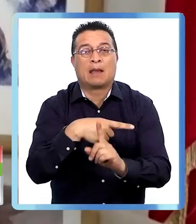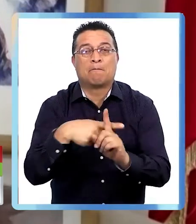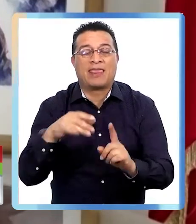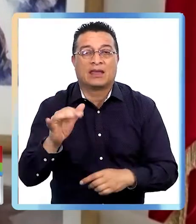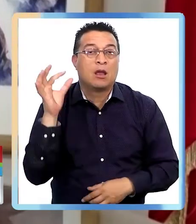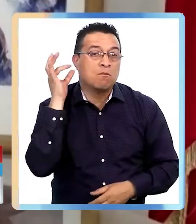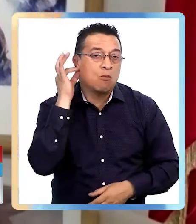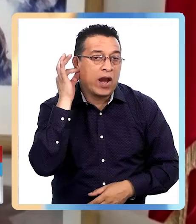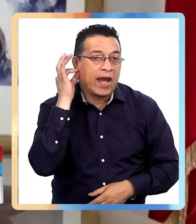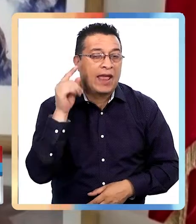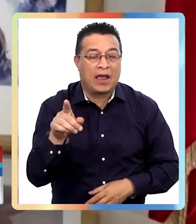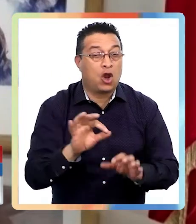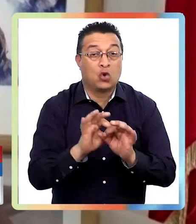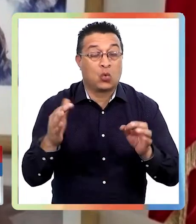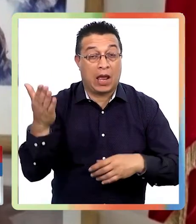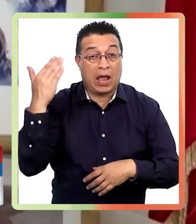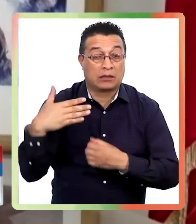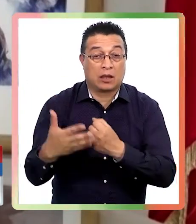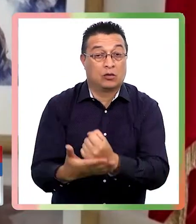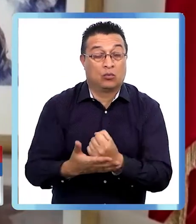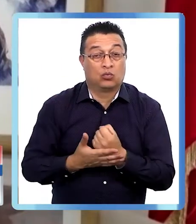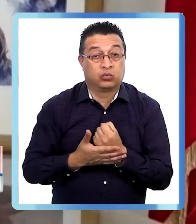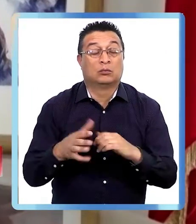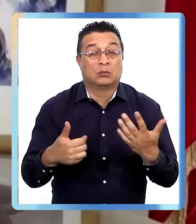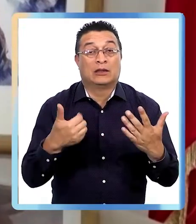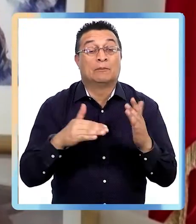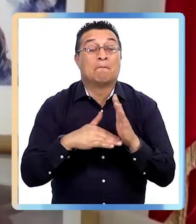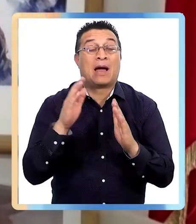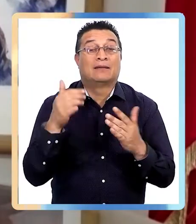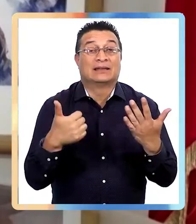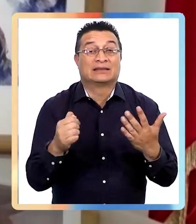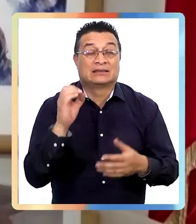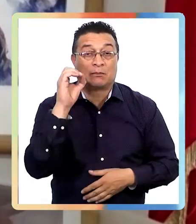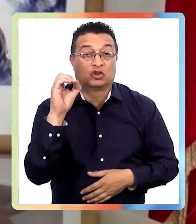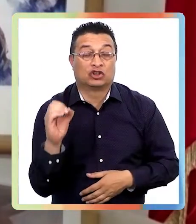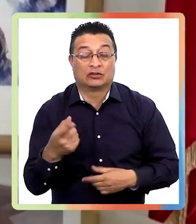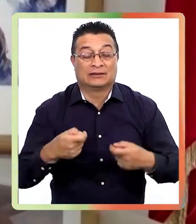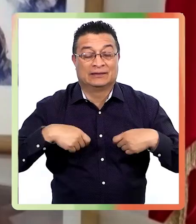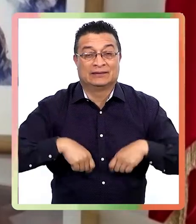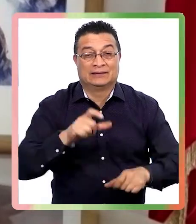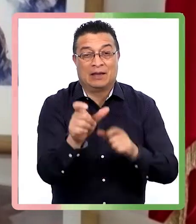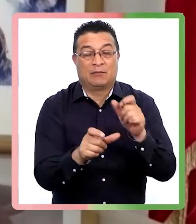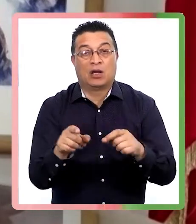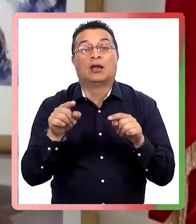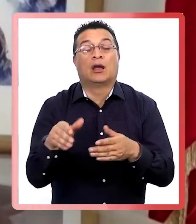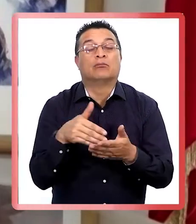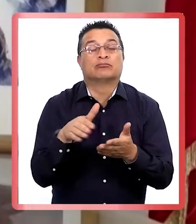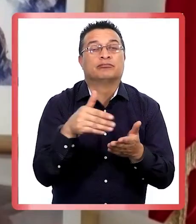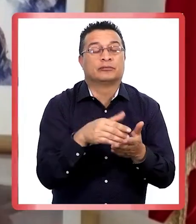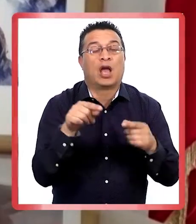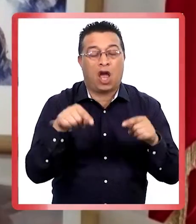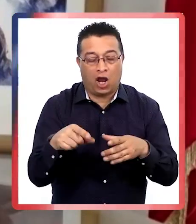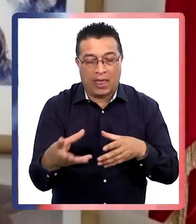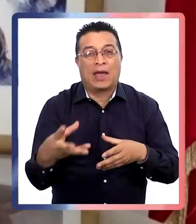clase media y a las mujeres, que nunca habían tenido ayuda porque estaban sobre el 60% del ingreso de la población y quedaban